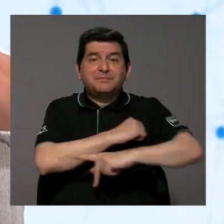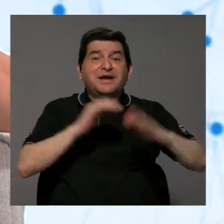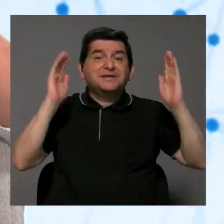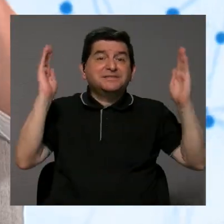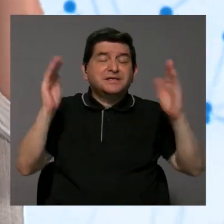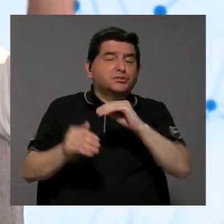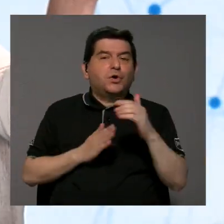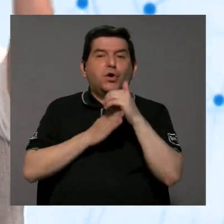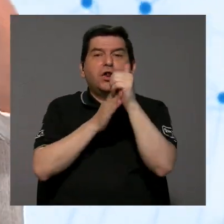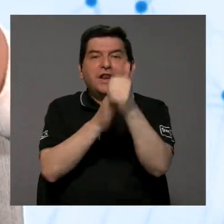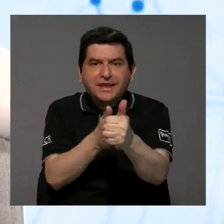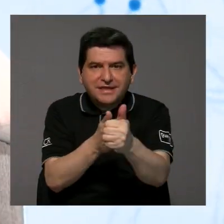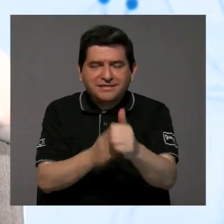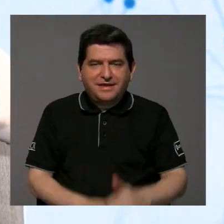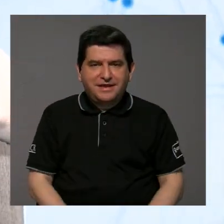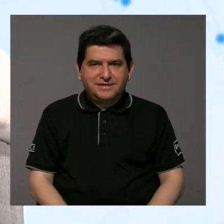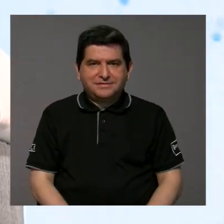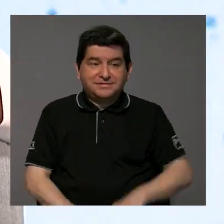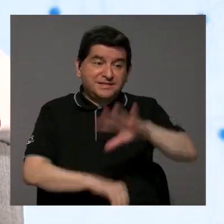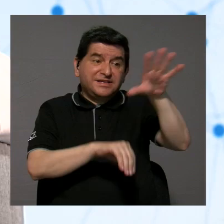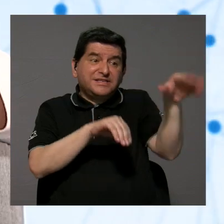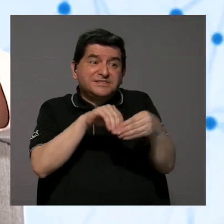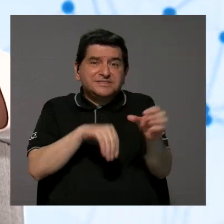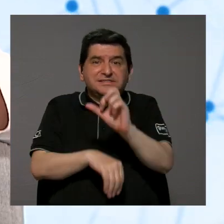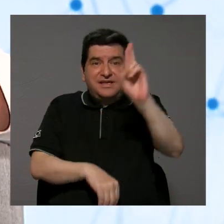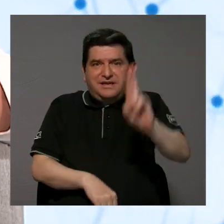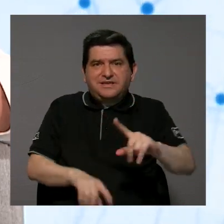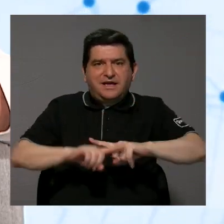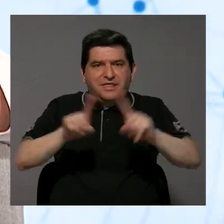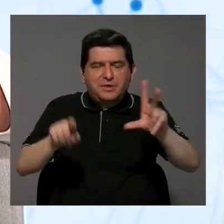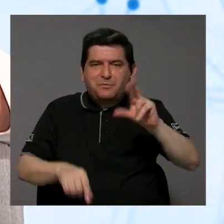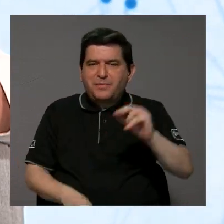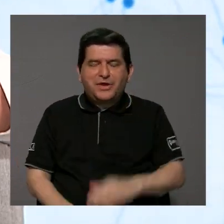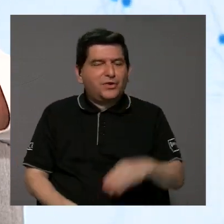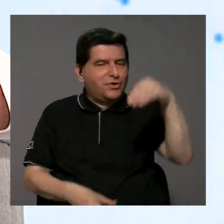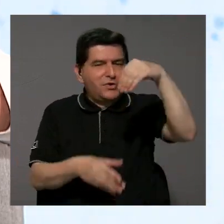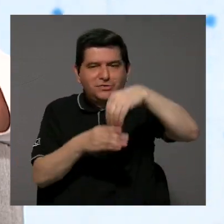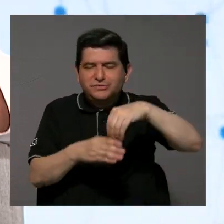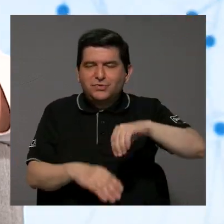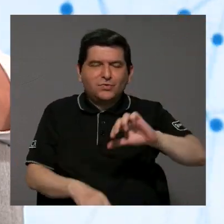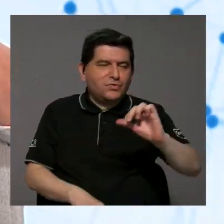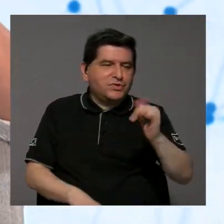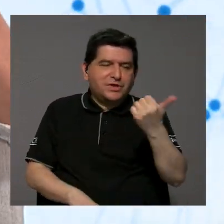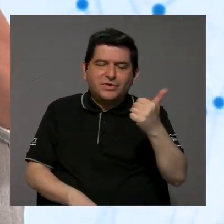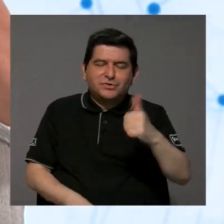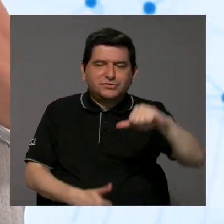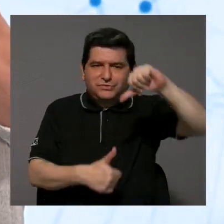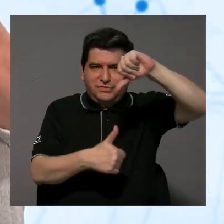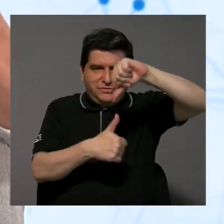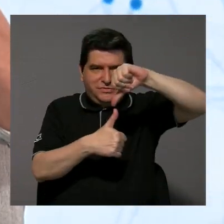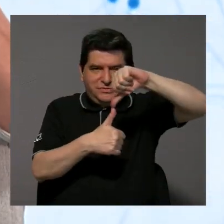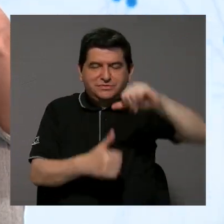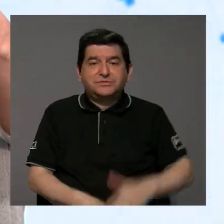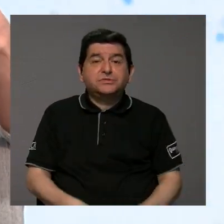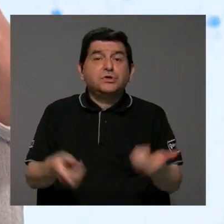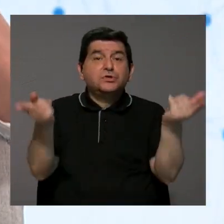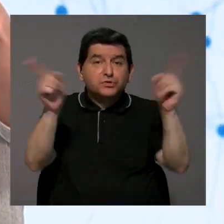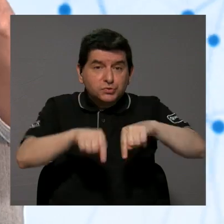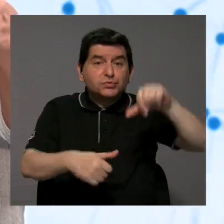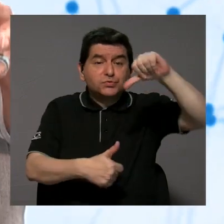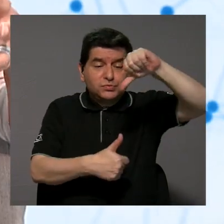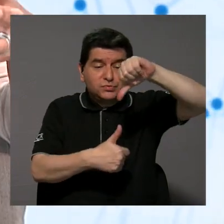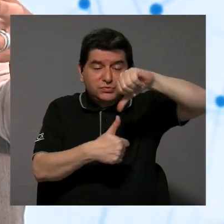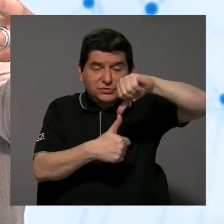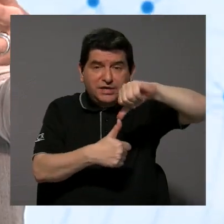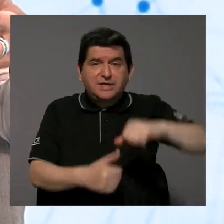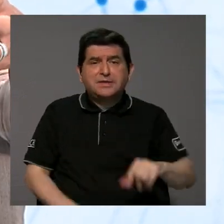o pioneros. Generalmente se incorpora a Costa Rica, pero no se incorpora al resto de Centroamérica. Una cosa que ocurre en Centroamérica es que aquí en